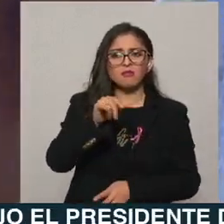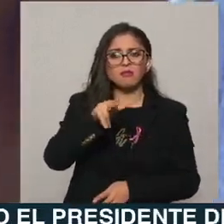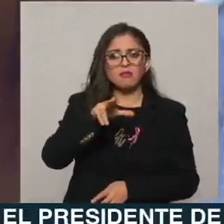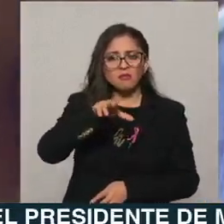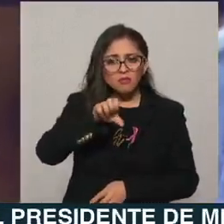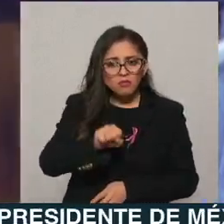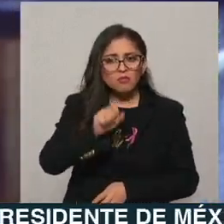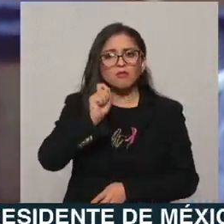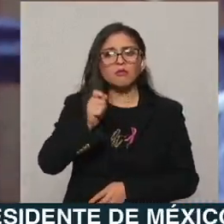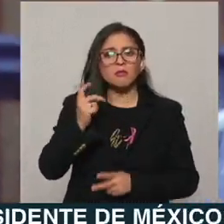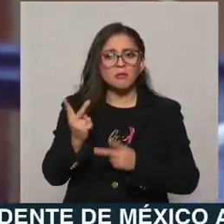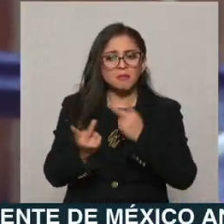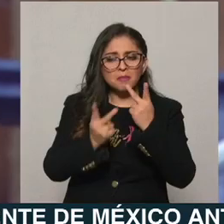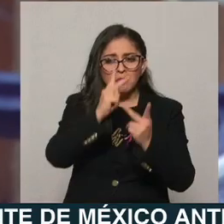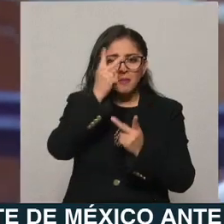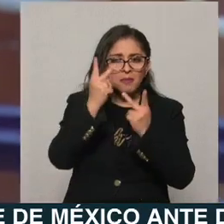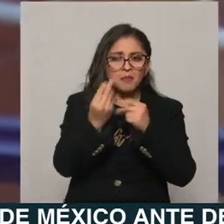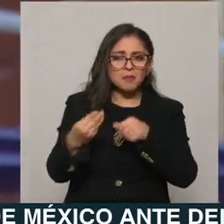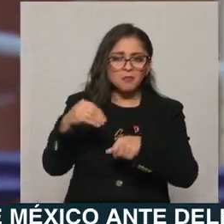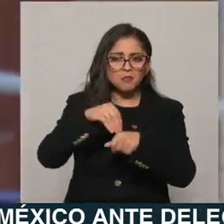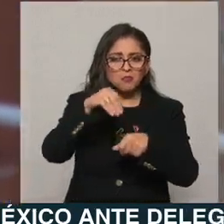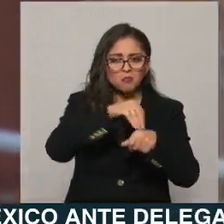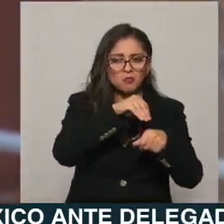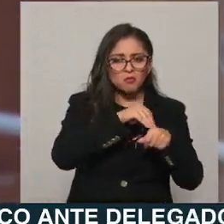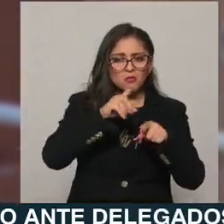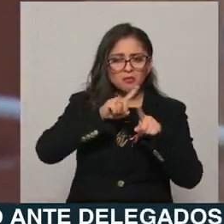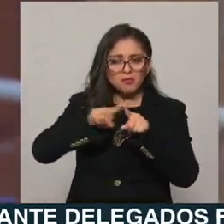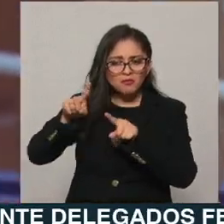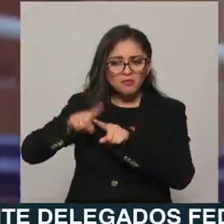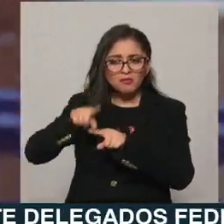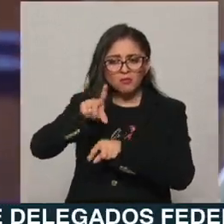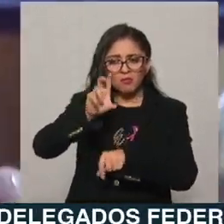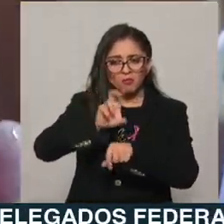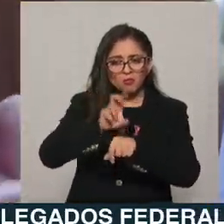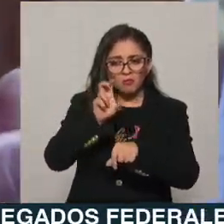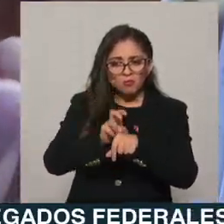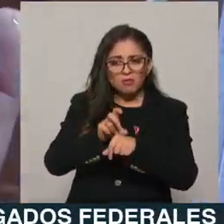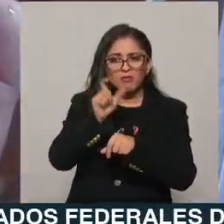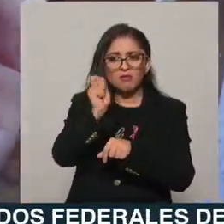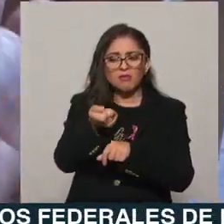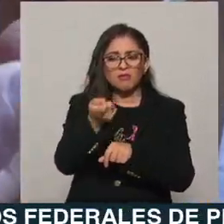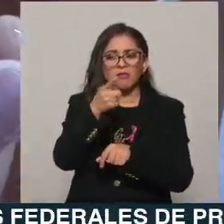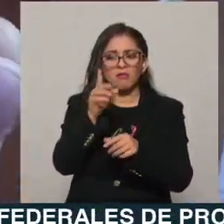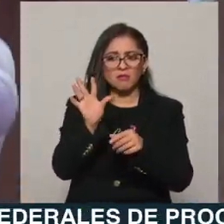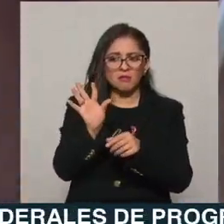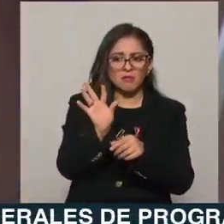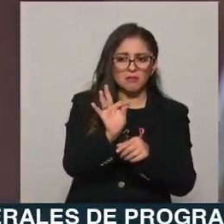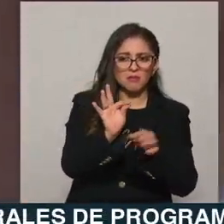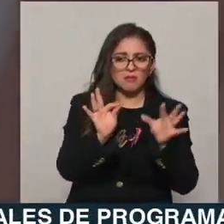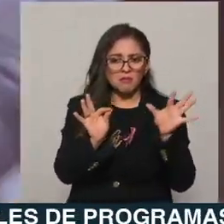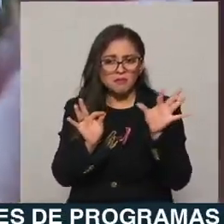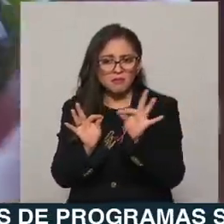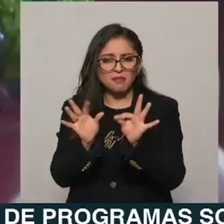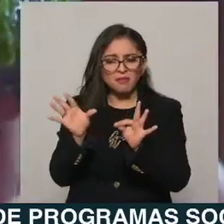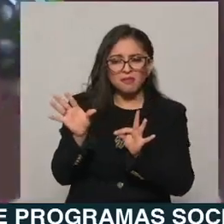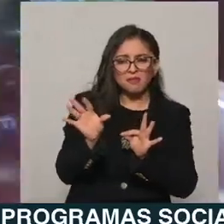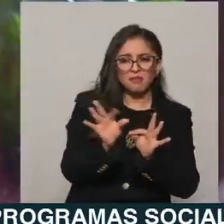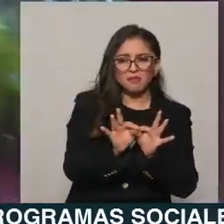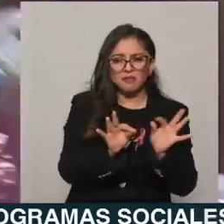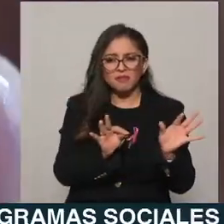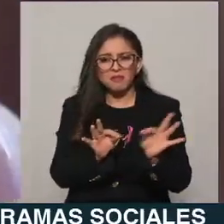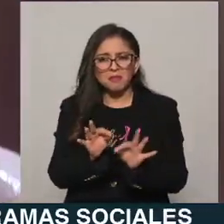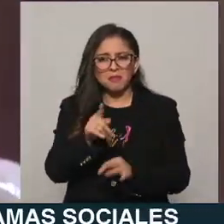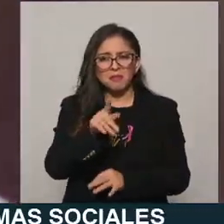plantas para depositar todos los huevecillos. Y esto que se ve aquí adherido, que se ve como